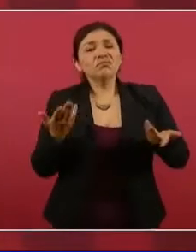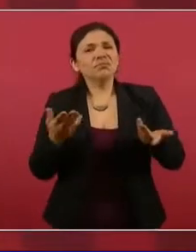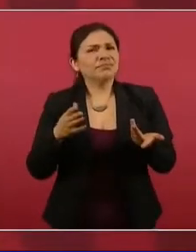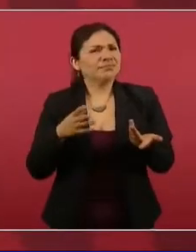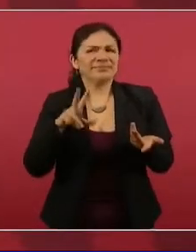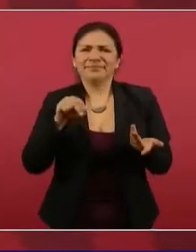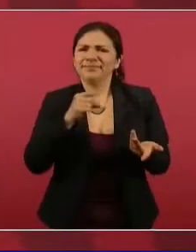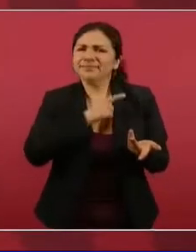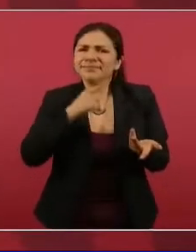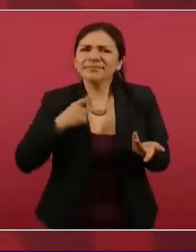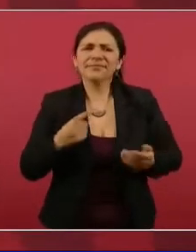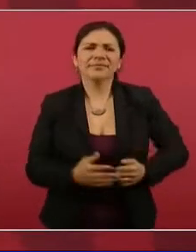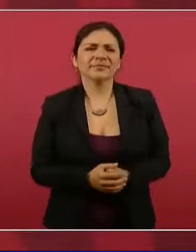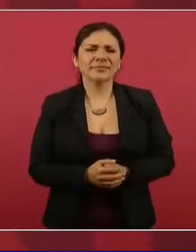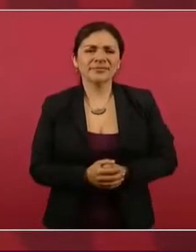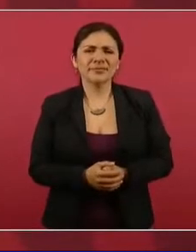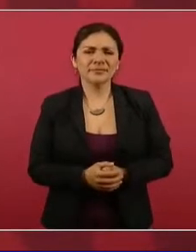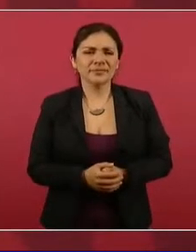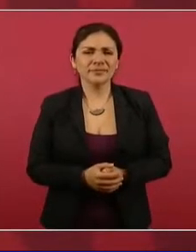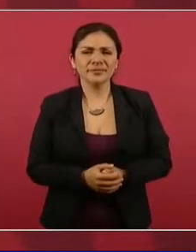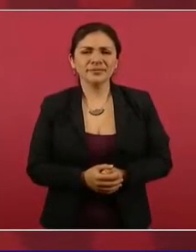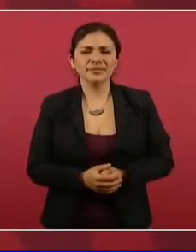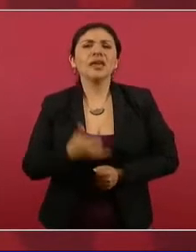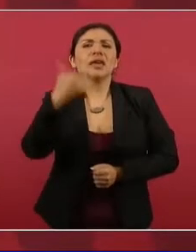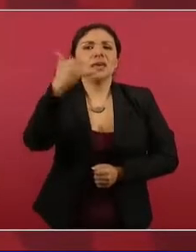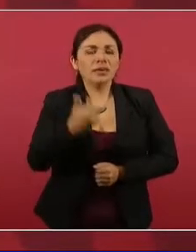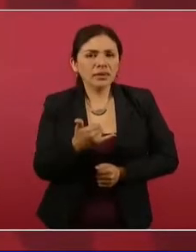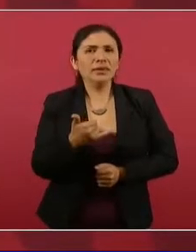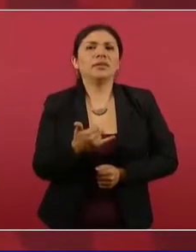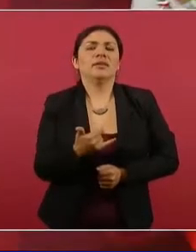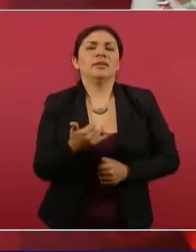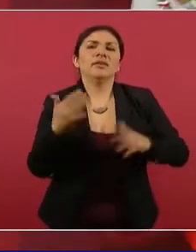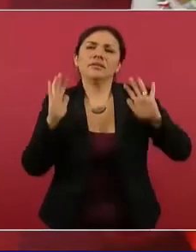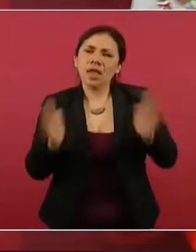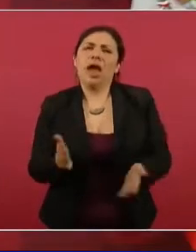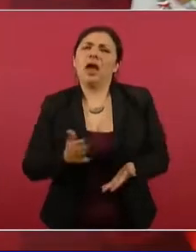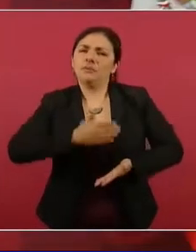también ya decirle a estos grupos